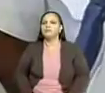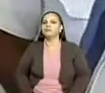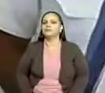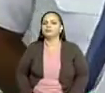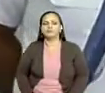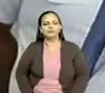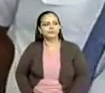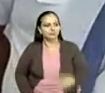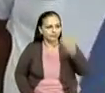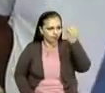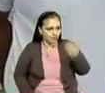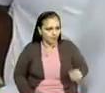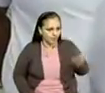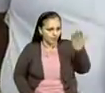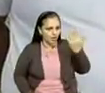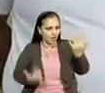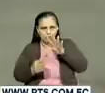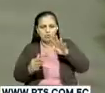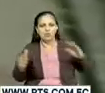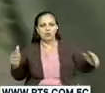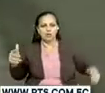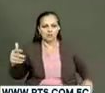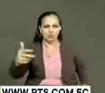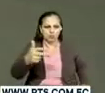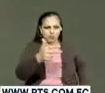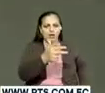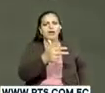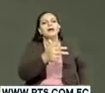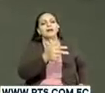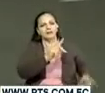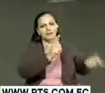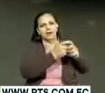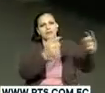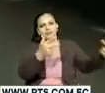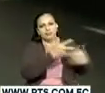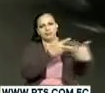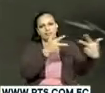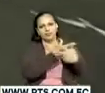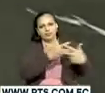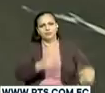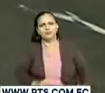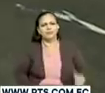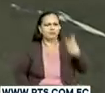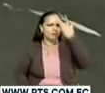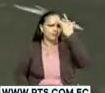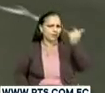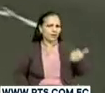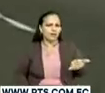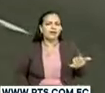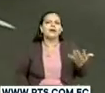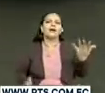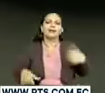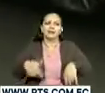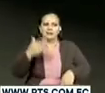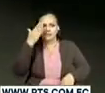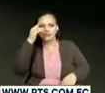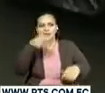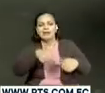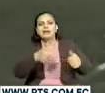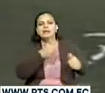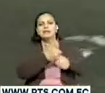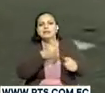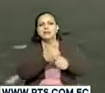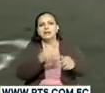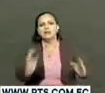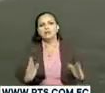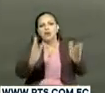Bueno, desde hoy, 27 de junio, la calle, debido a la presencia de centros comerciales, de centros médicos, de